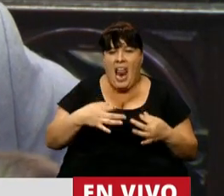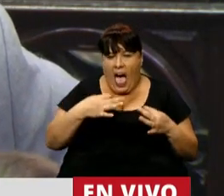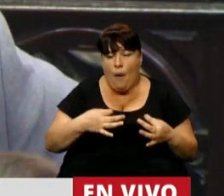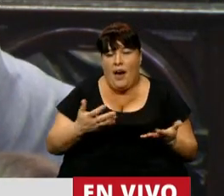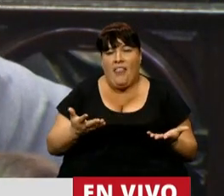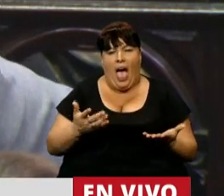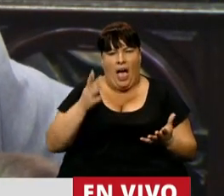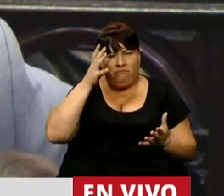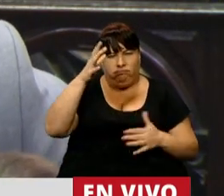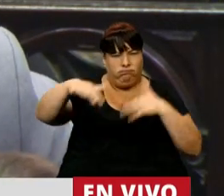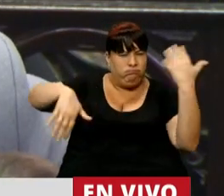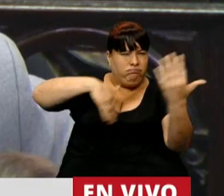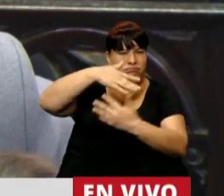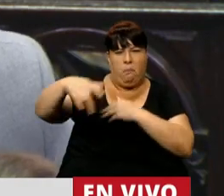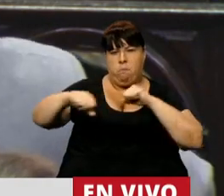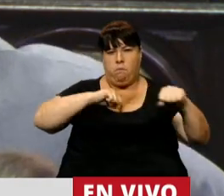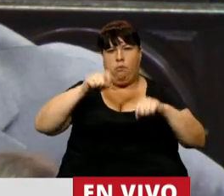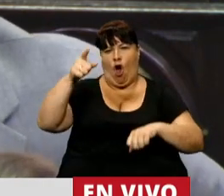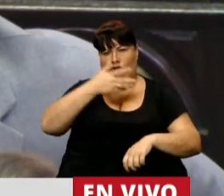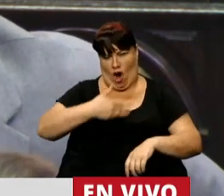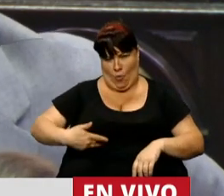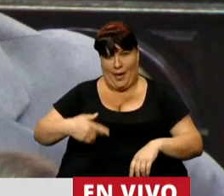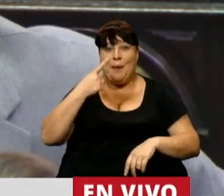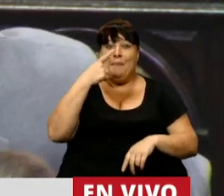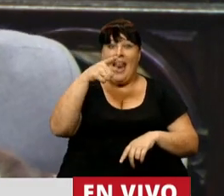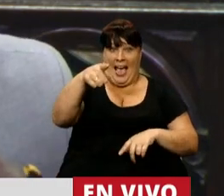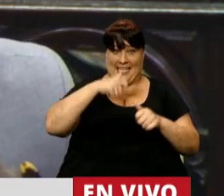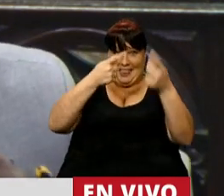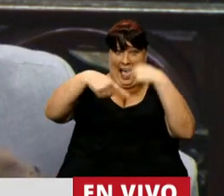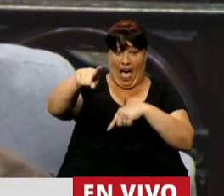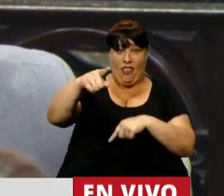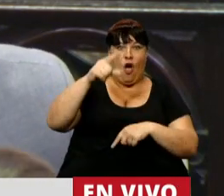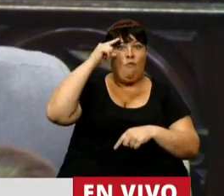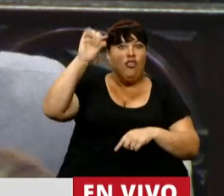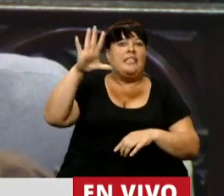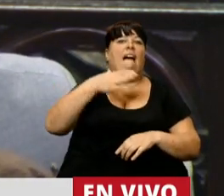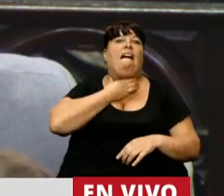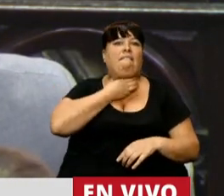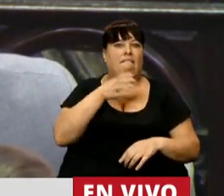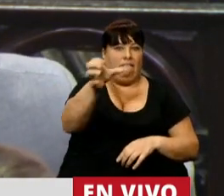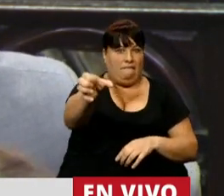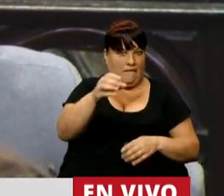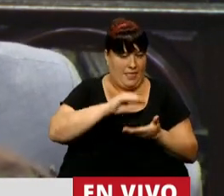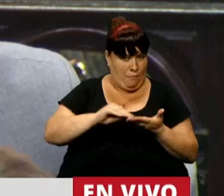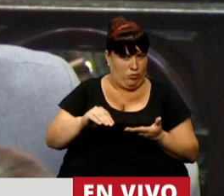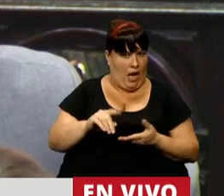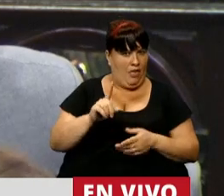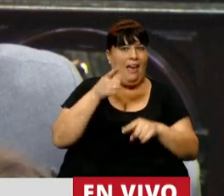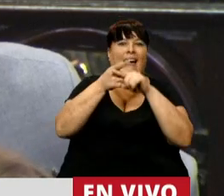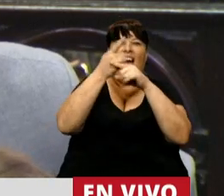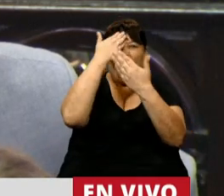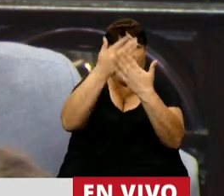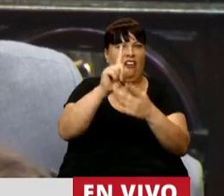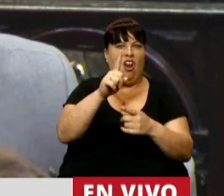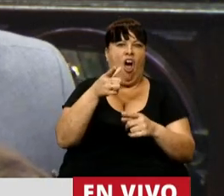hecho violento y desestabilizador. Mire, al que está sentado donde está usted, lo agarraban del cuello. No lo discutían mirando a